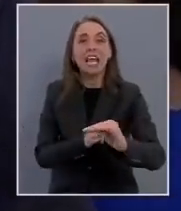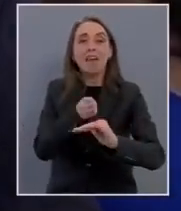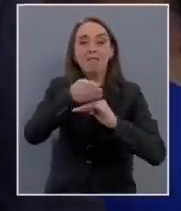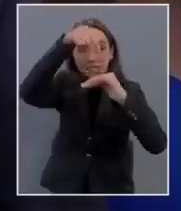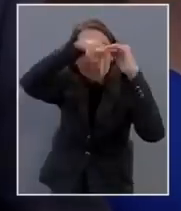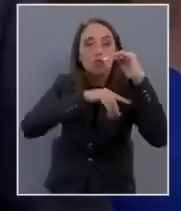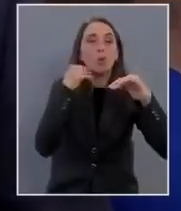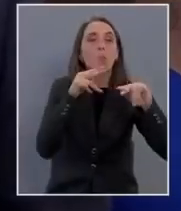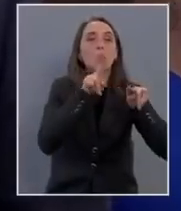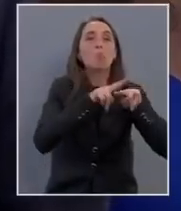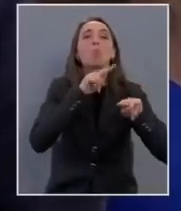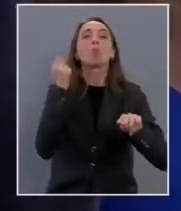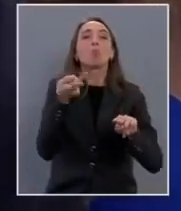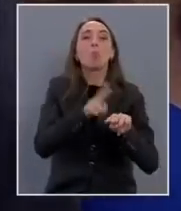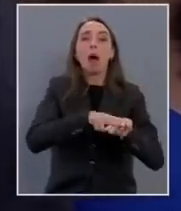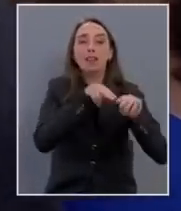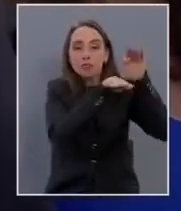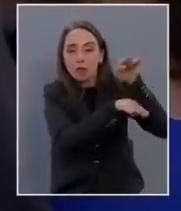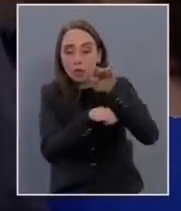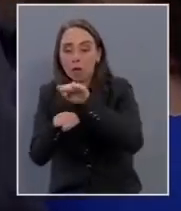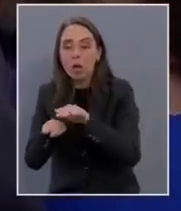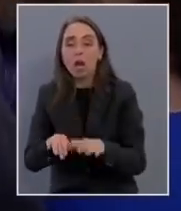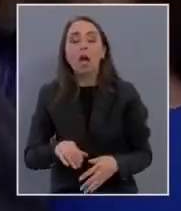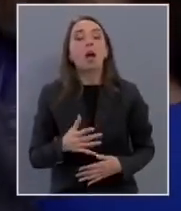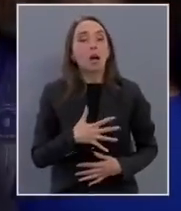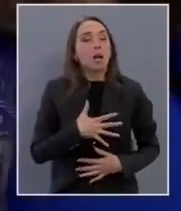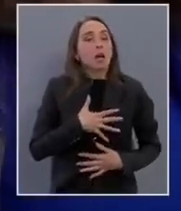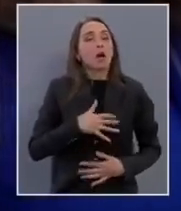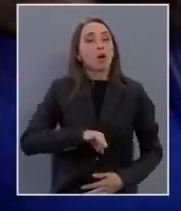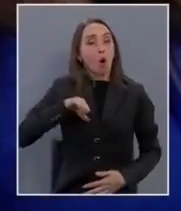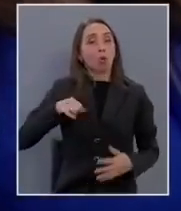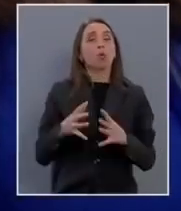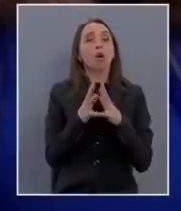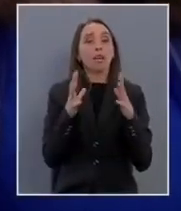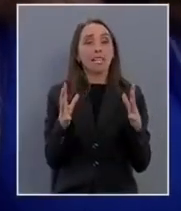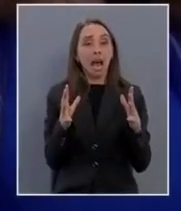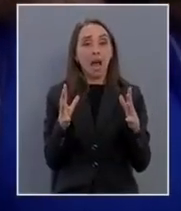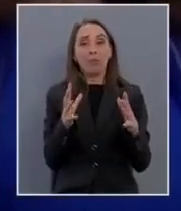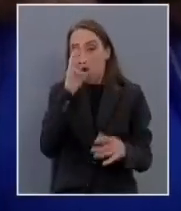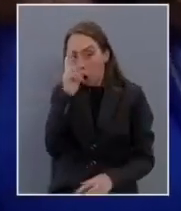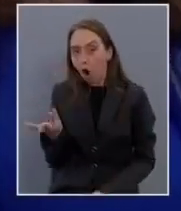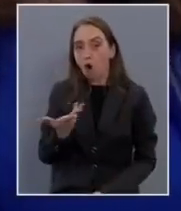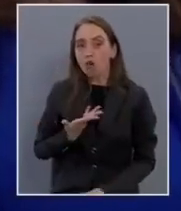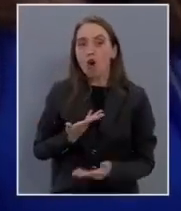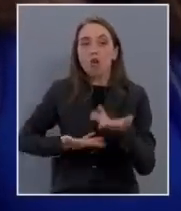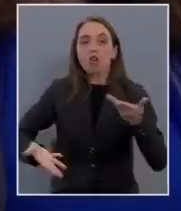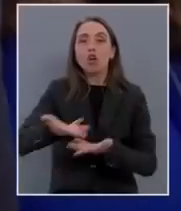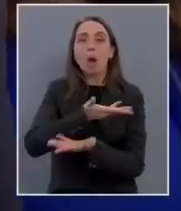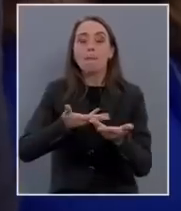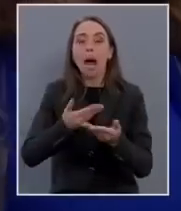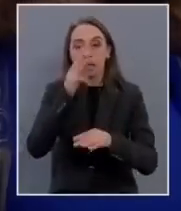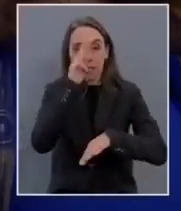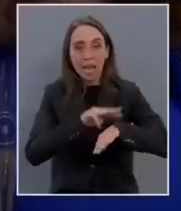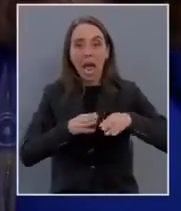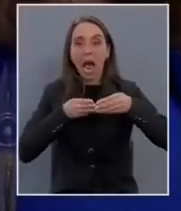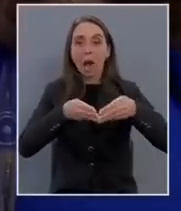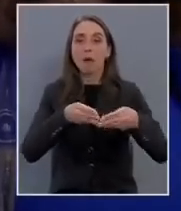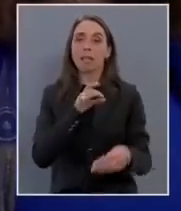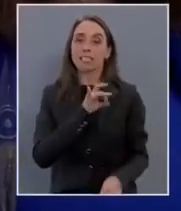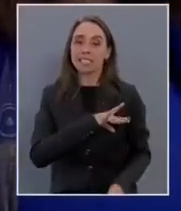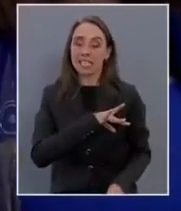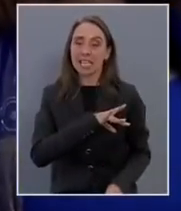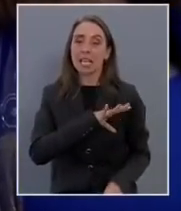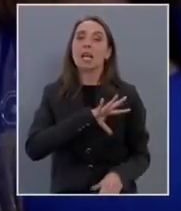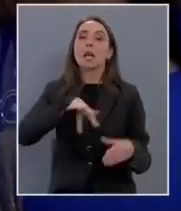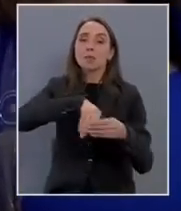cripta. Un honor muy grande el poder compartir con la Armada de Chile, el